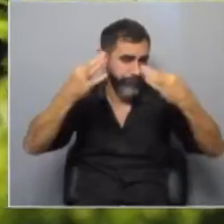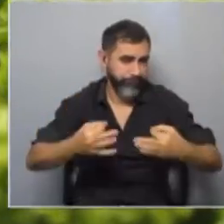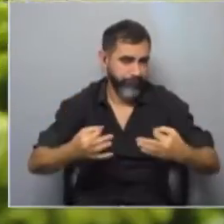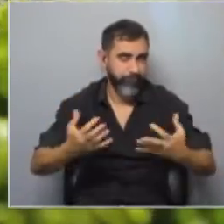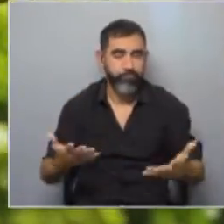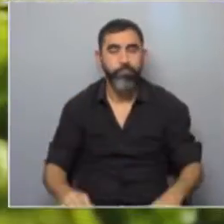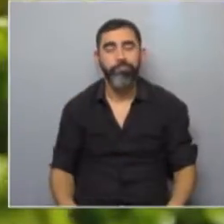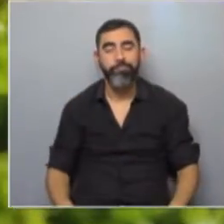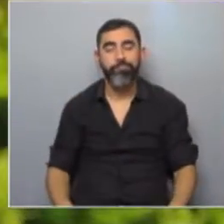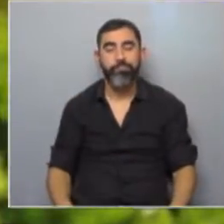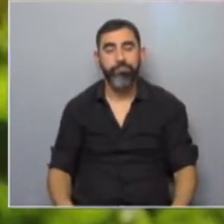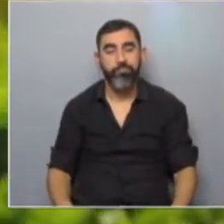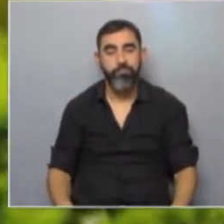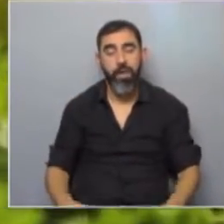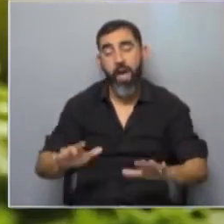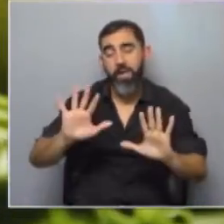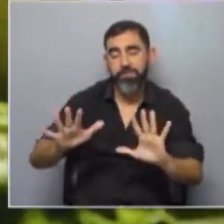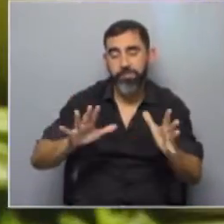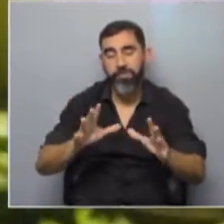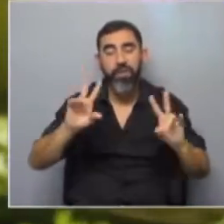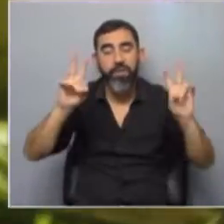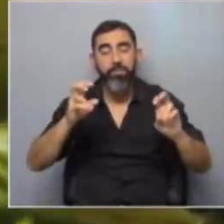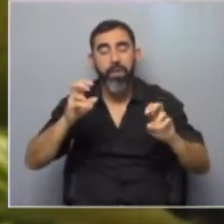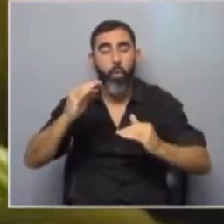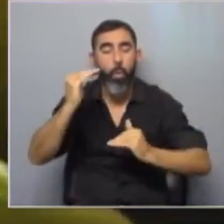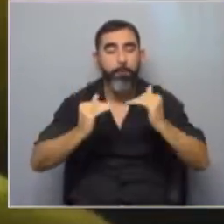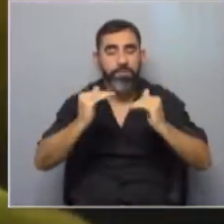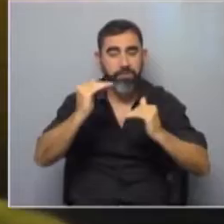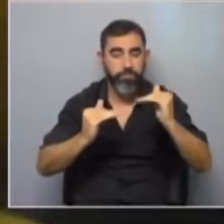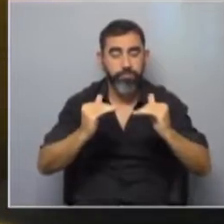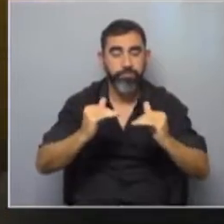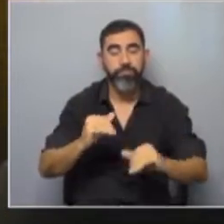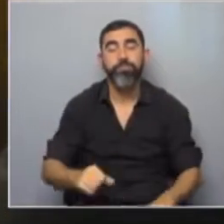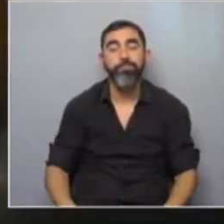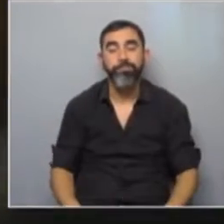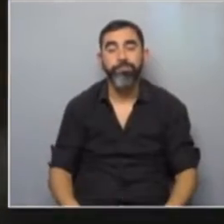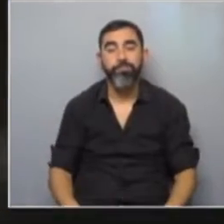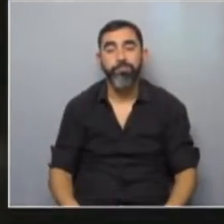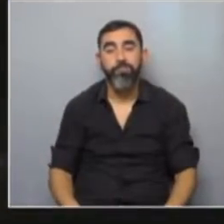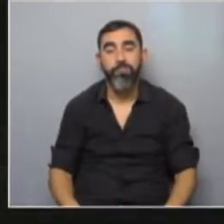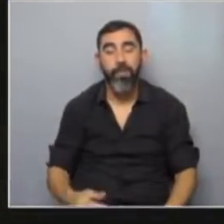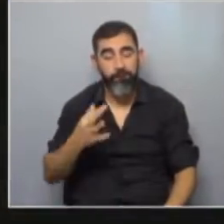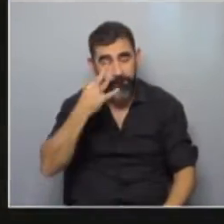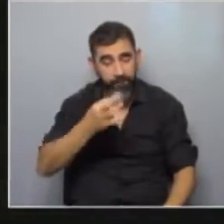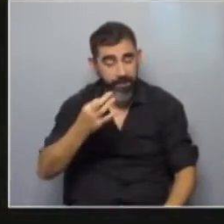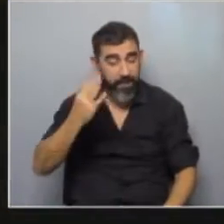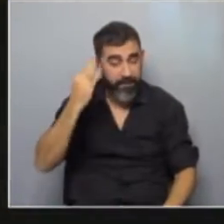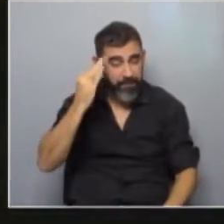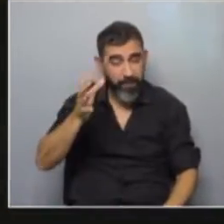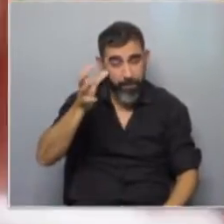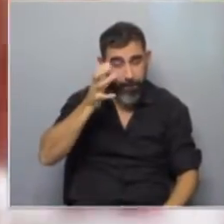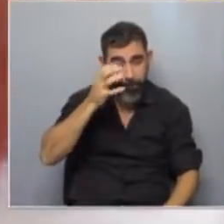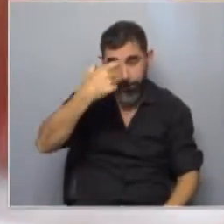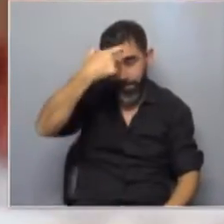otra práctica que es saludable. Eso por ahí vendría el concepto de la compensación. Y lo otro es ver eso, cuán consciente soy del